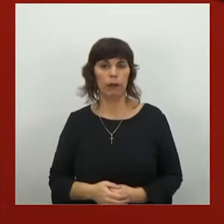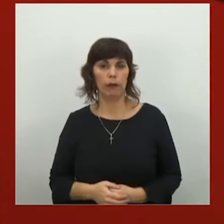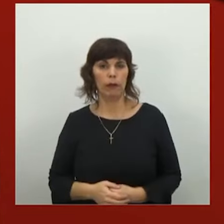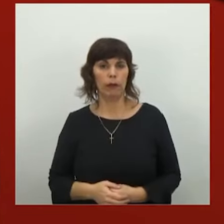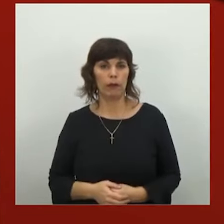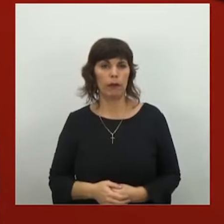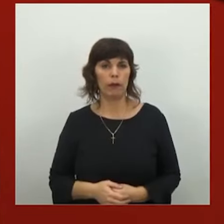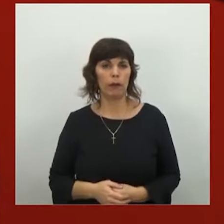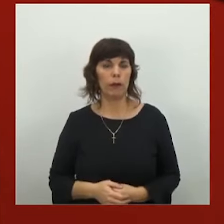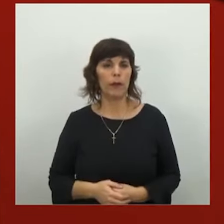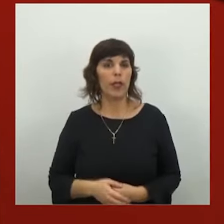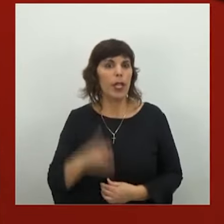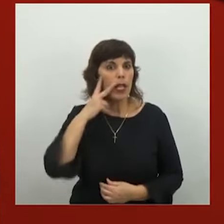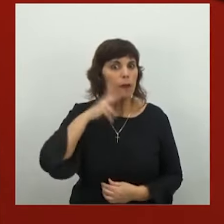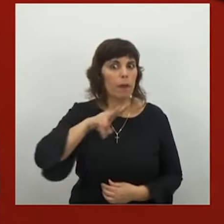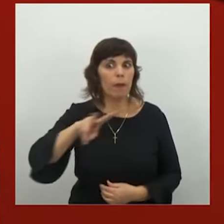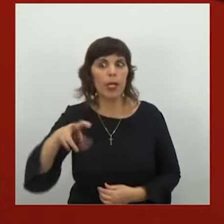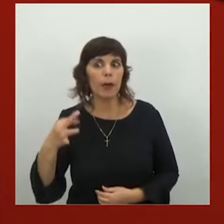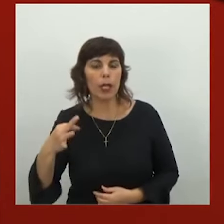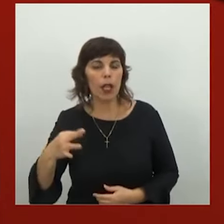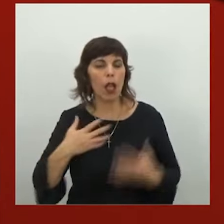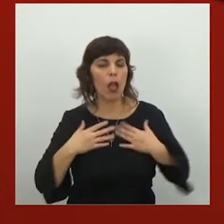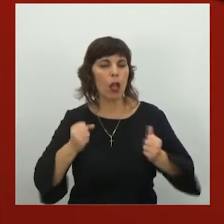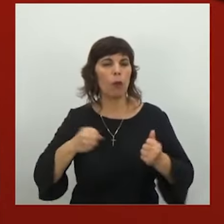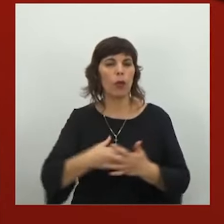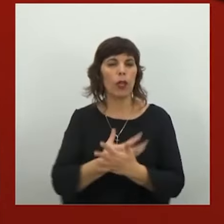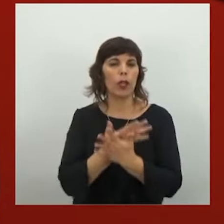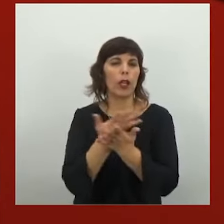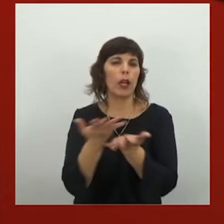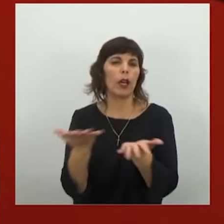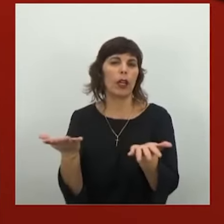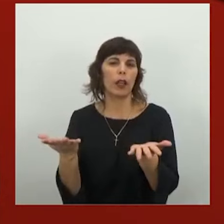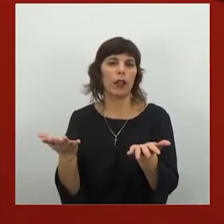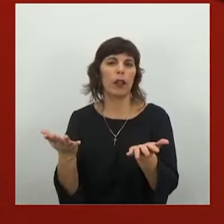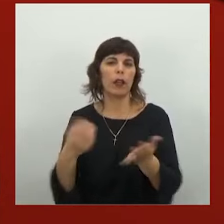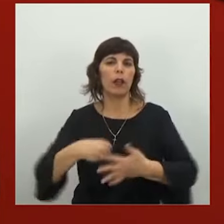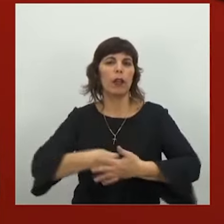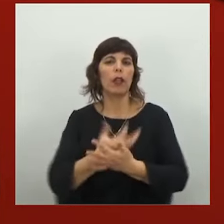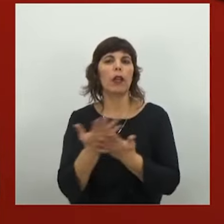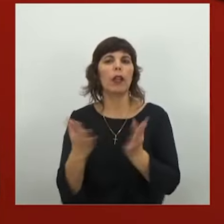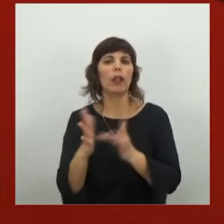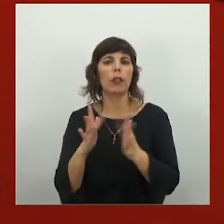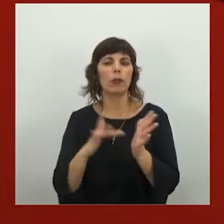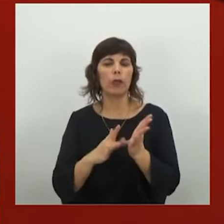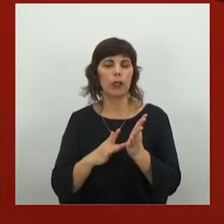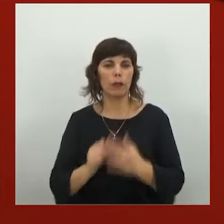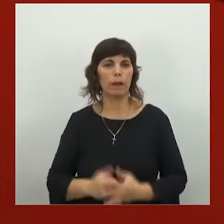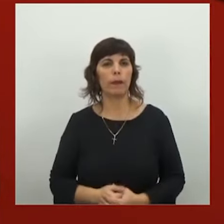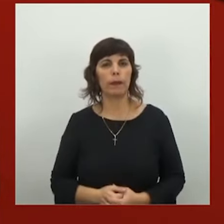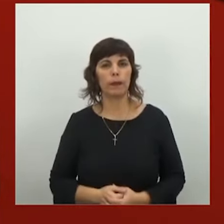Y vamos a ver el poder de la gracia. De la gracia de Jesucristo.